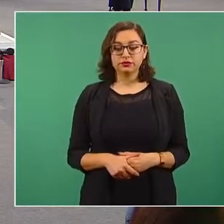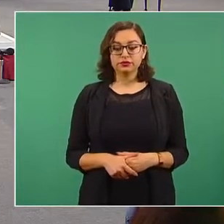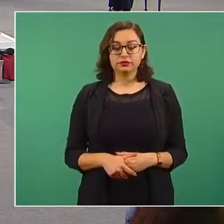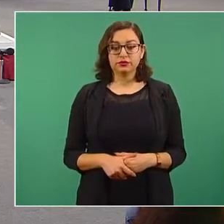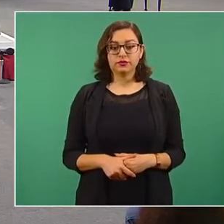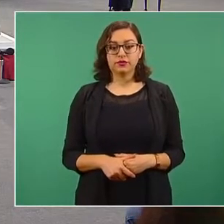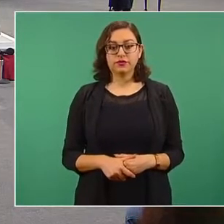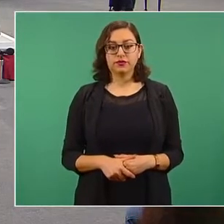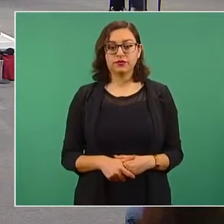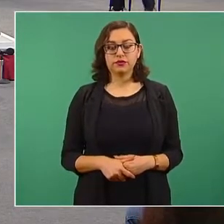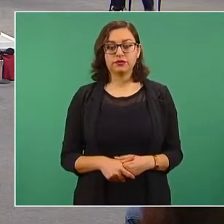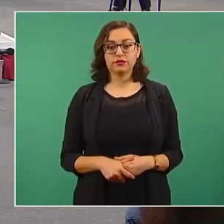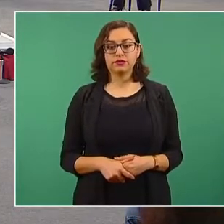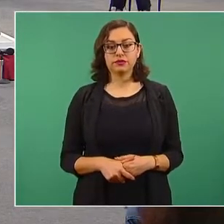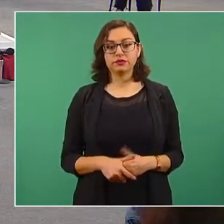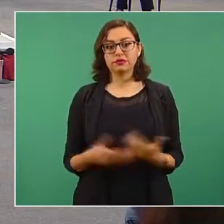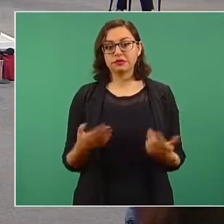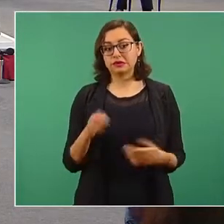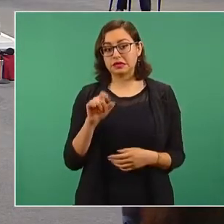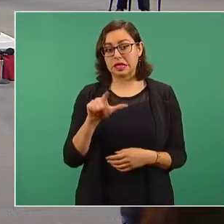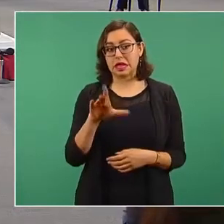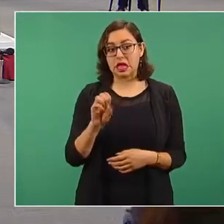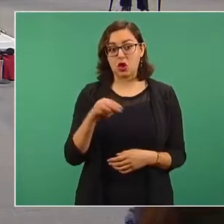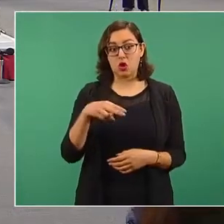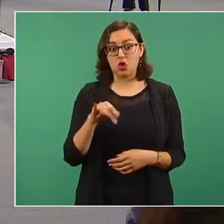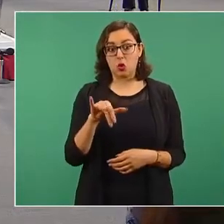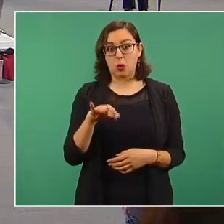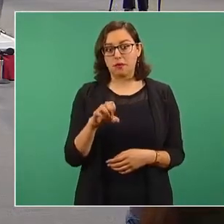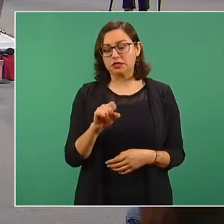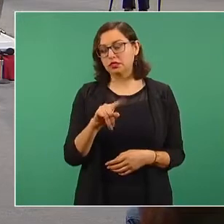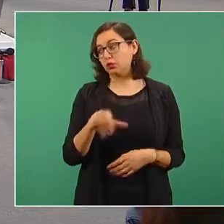El economista, ¿no? Estos están enojadísimos con nosotros.